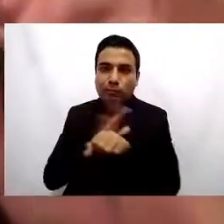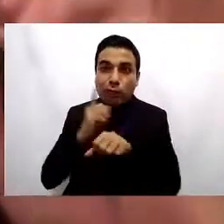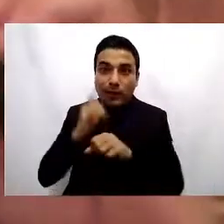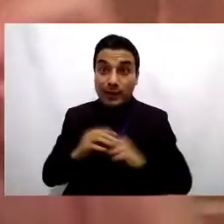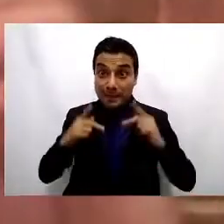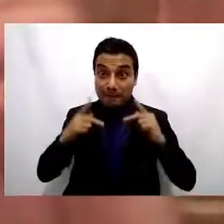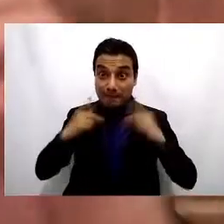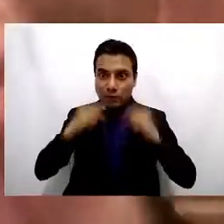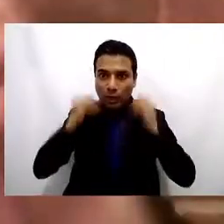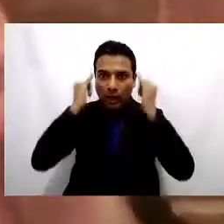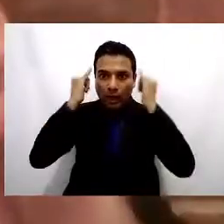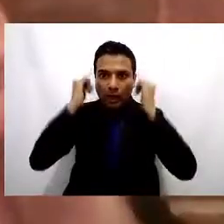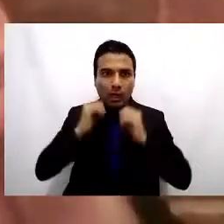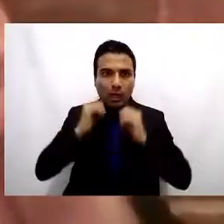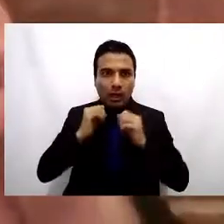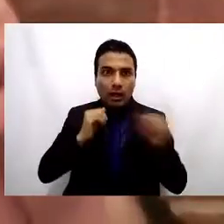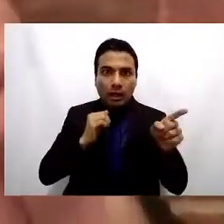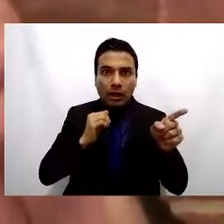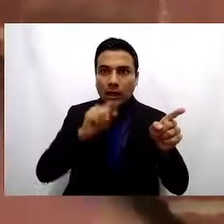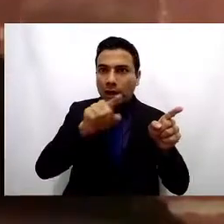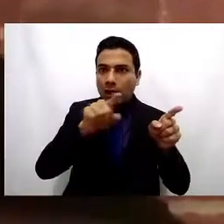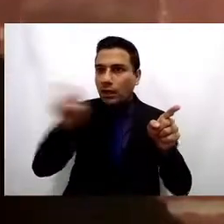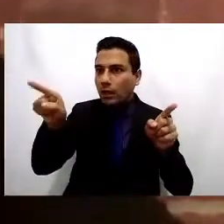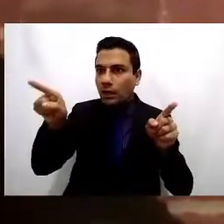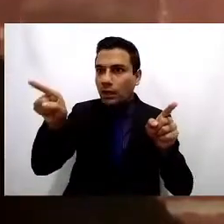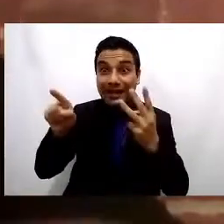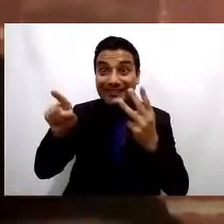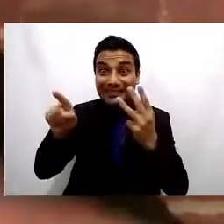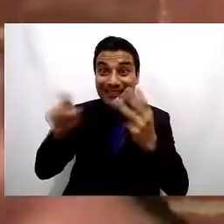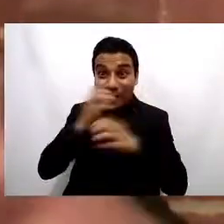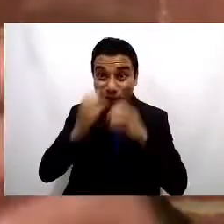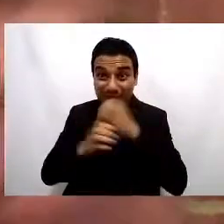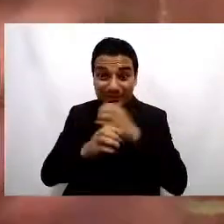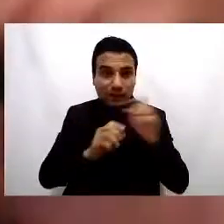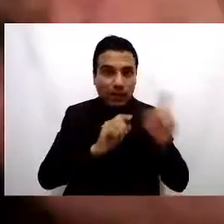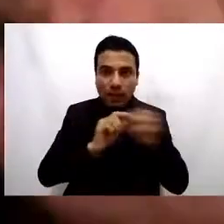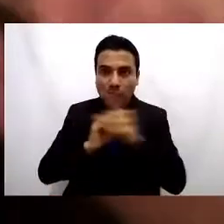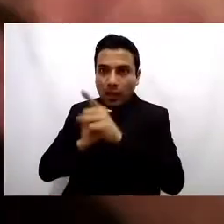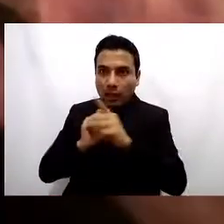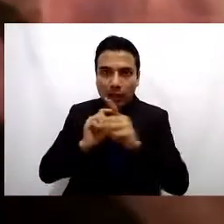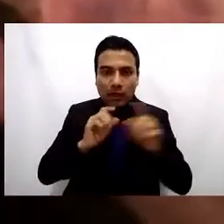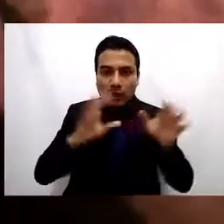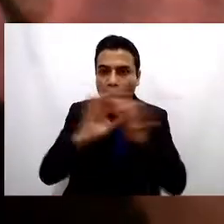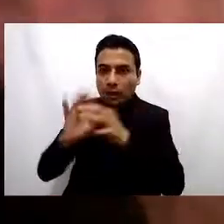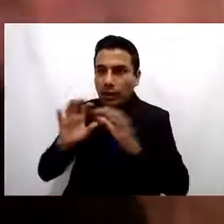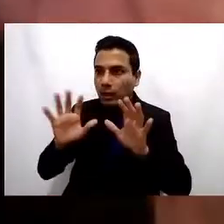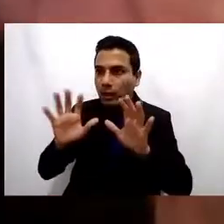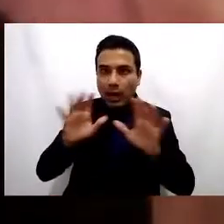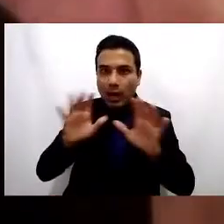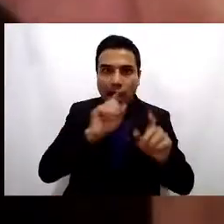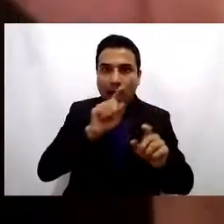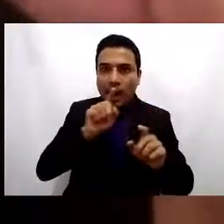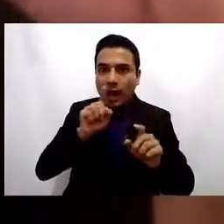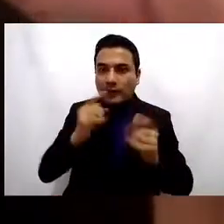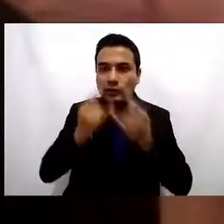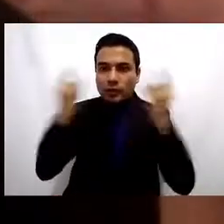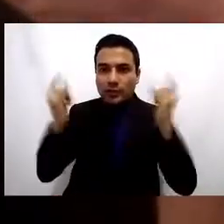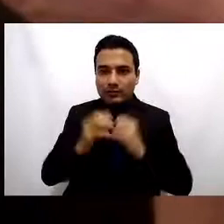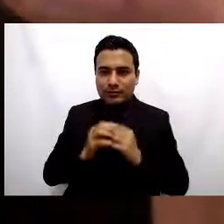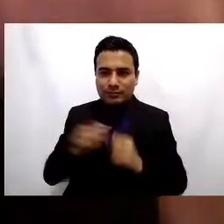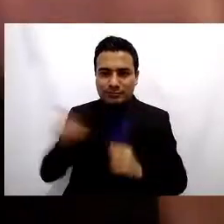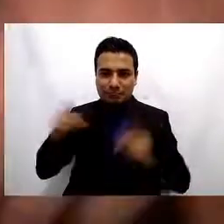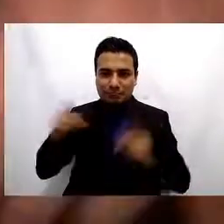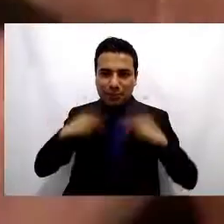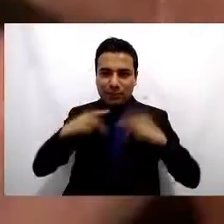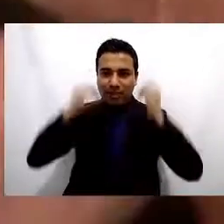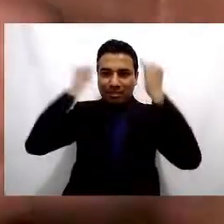tres coincidencias y crea una historia. El paranoico ve algo donde no está simplemente porque